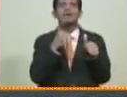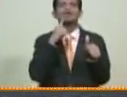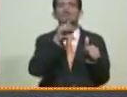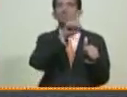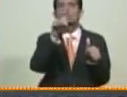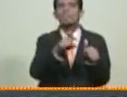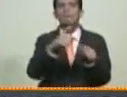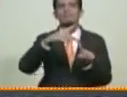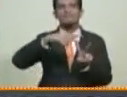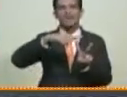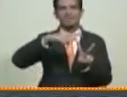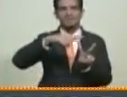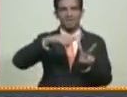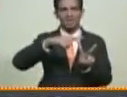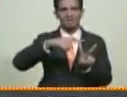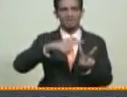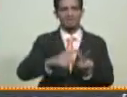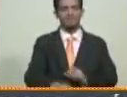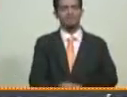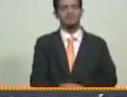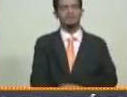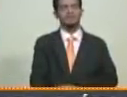BTV.